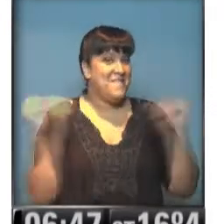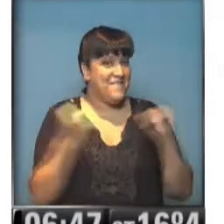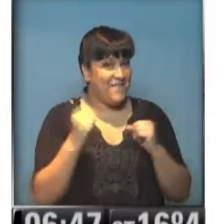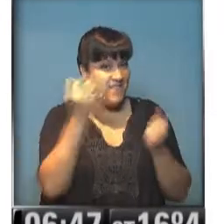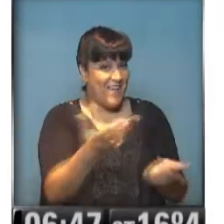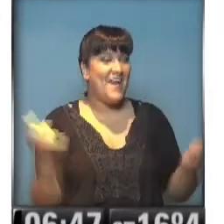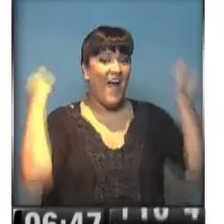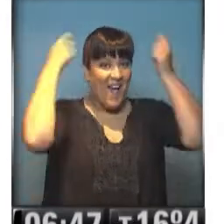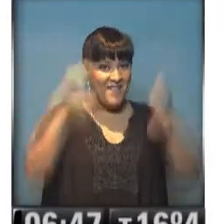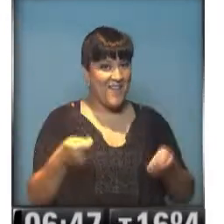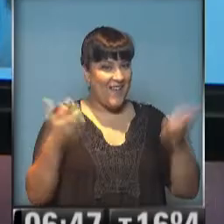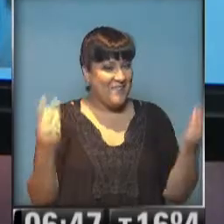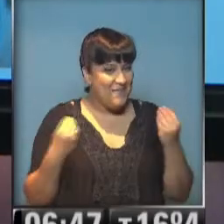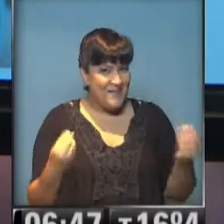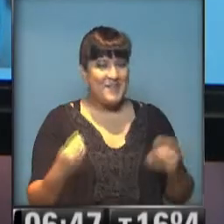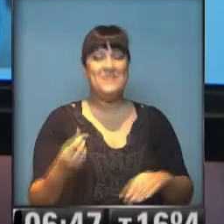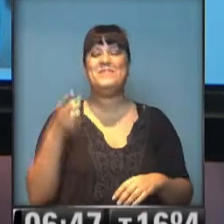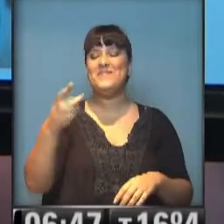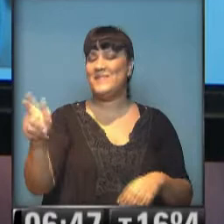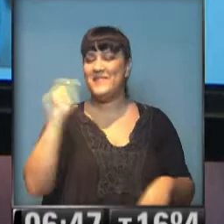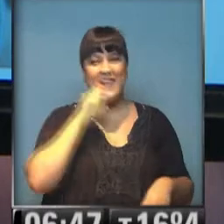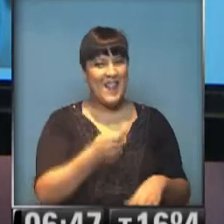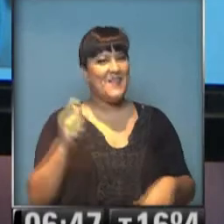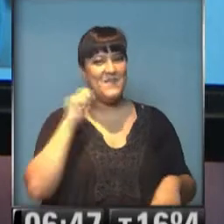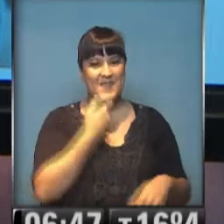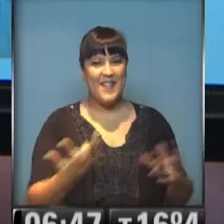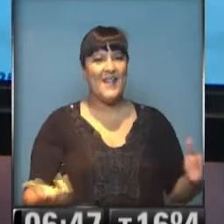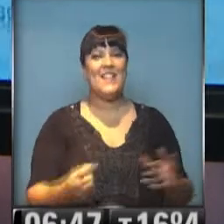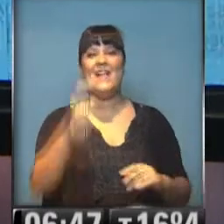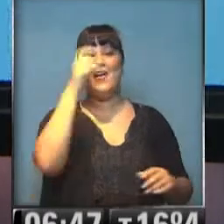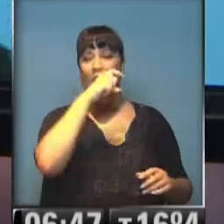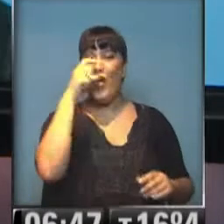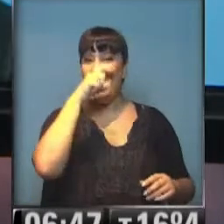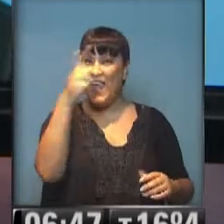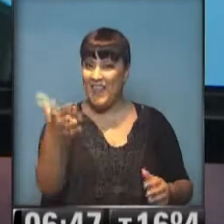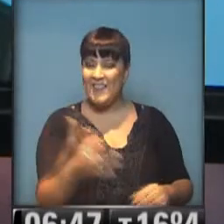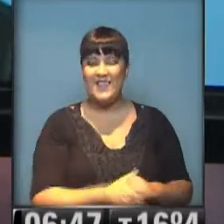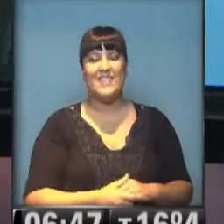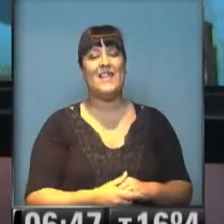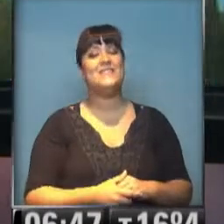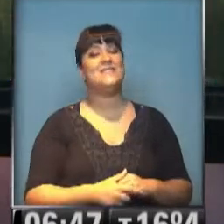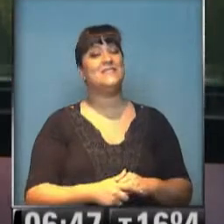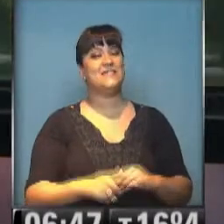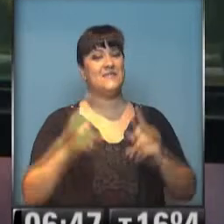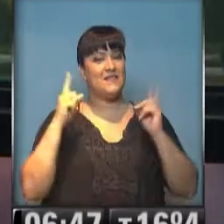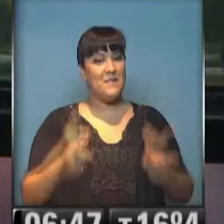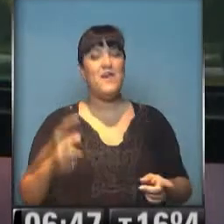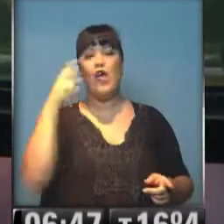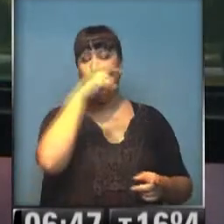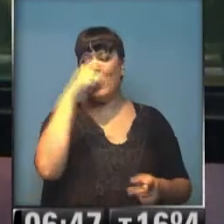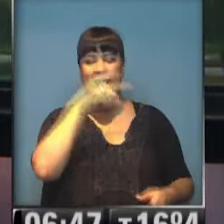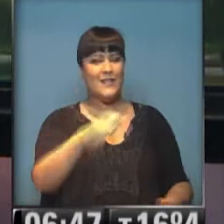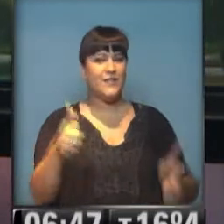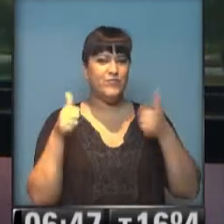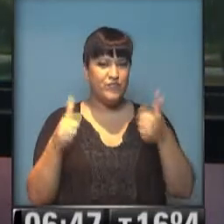Que lo abrigaste tanto. Lindo, lindo, mi amor. Corrientes. Hasta en Corrientes va a estar